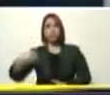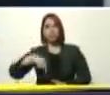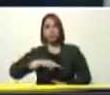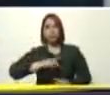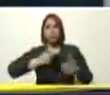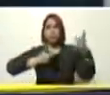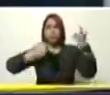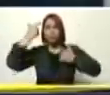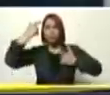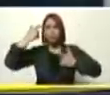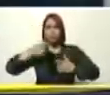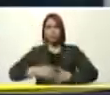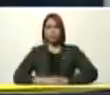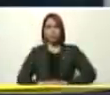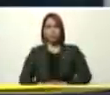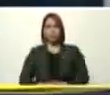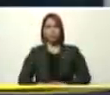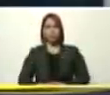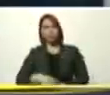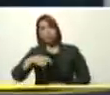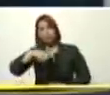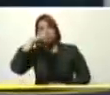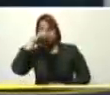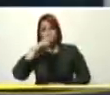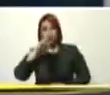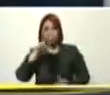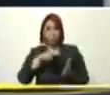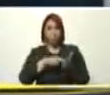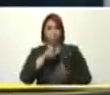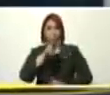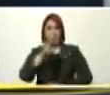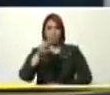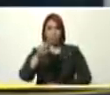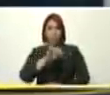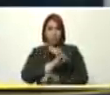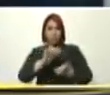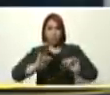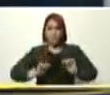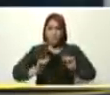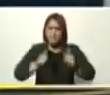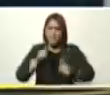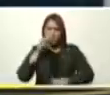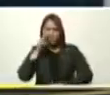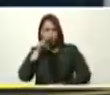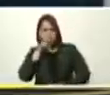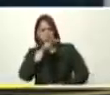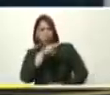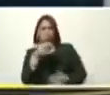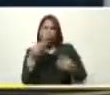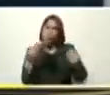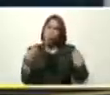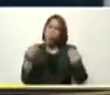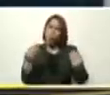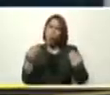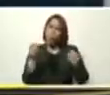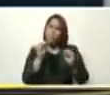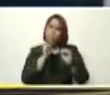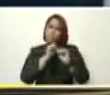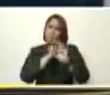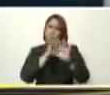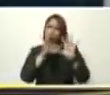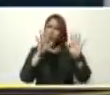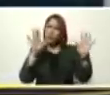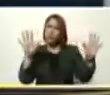gigantes, este año 2021 ya comienza a verse el